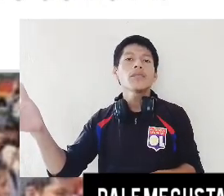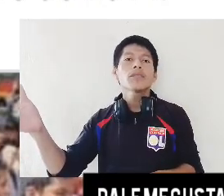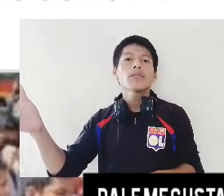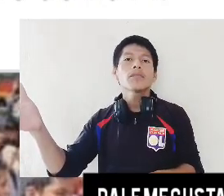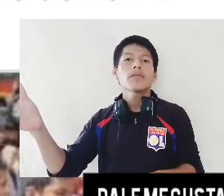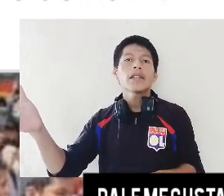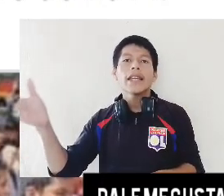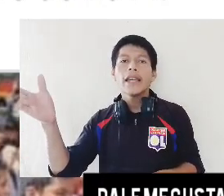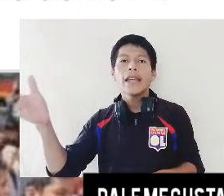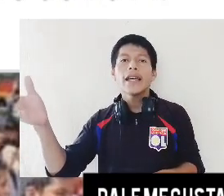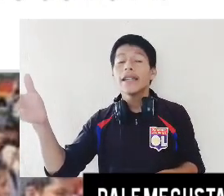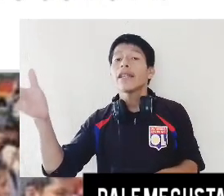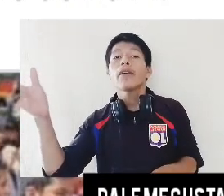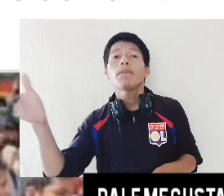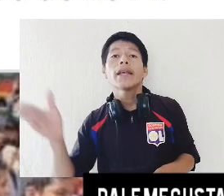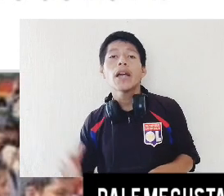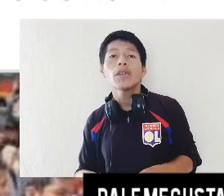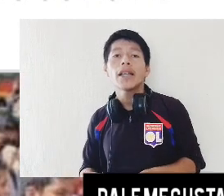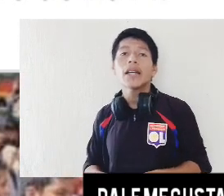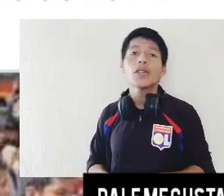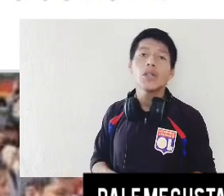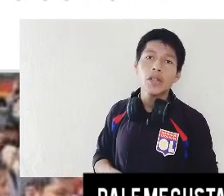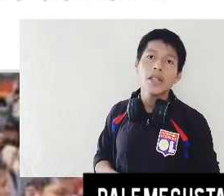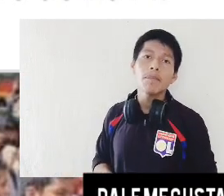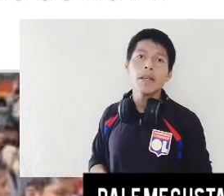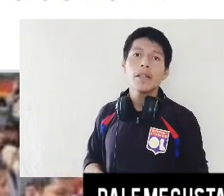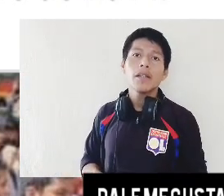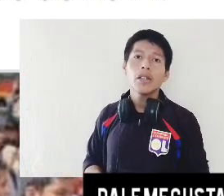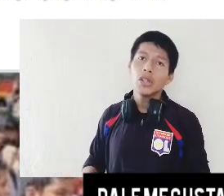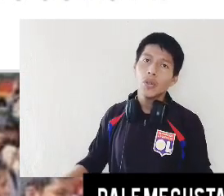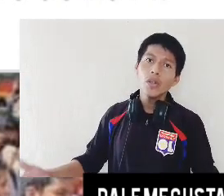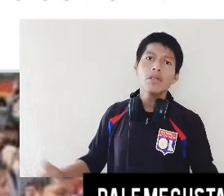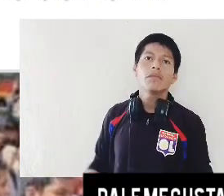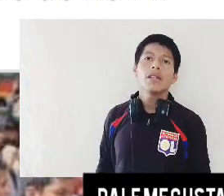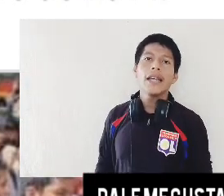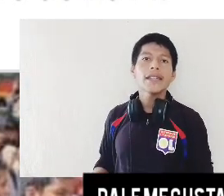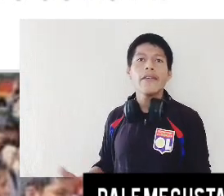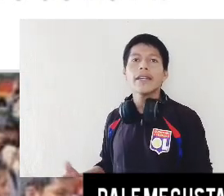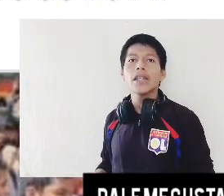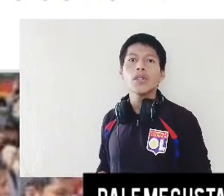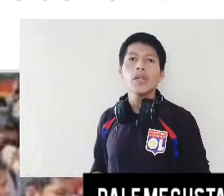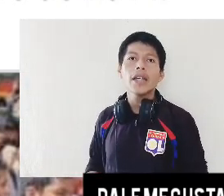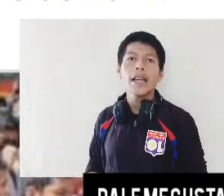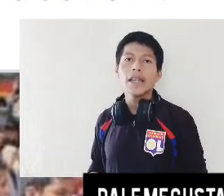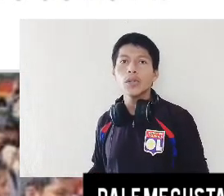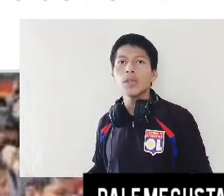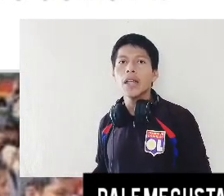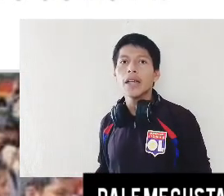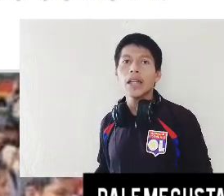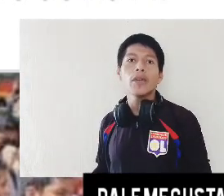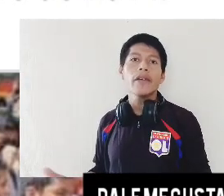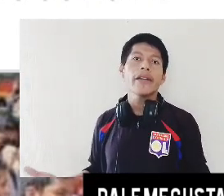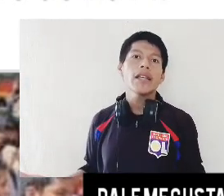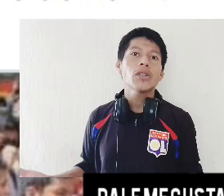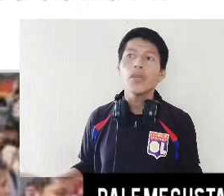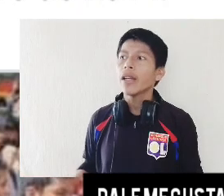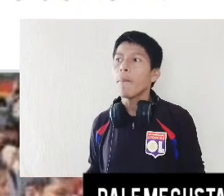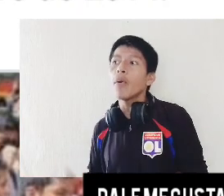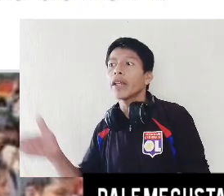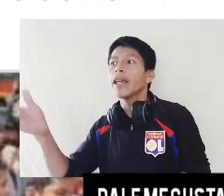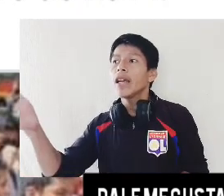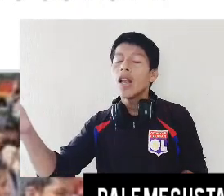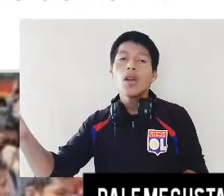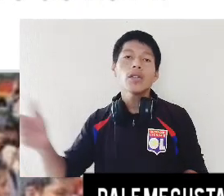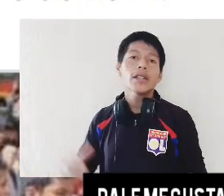detenido estaba implicado en el caso de Ayotzinapa? Y hoy, esa verdad histórica resulta que no era verdad